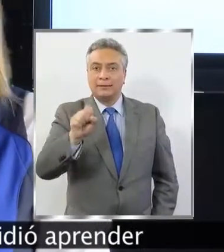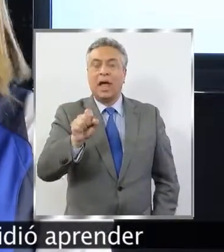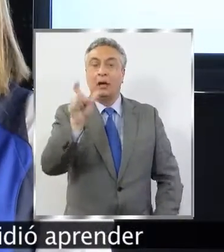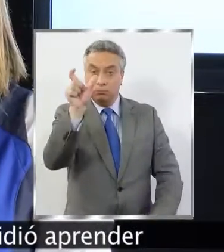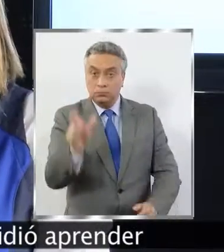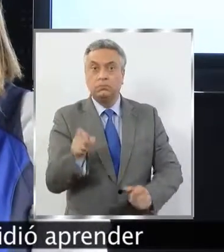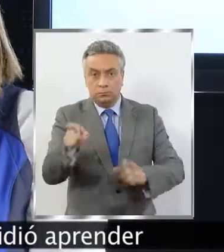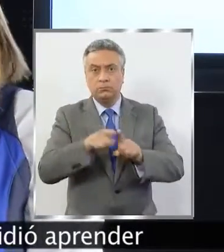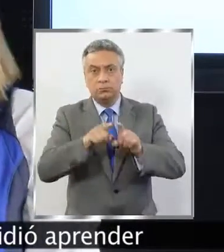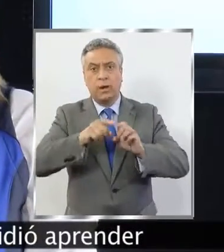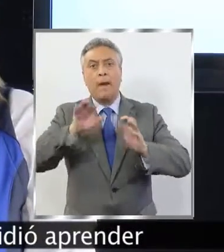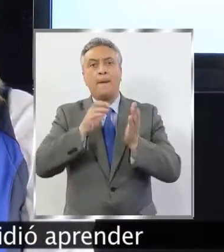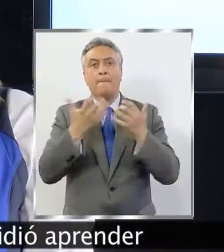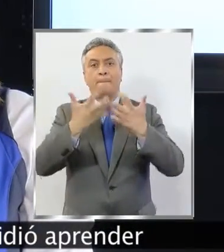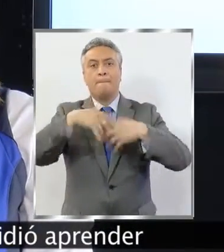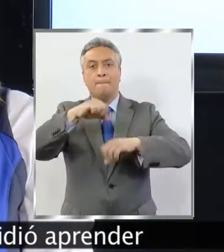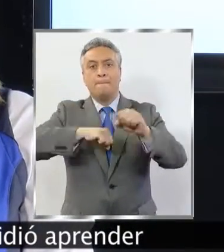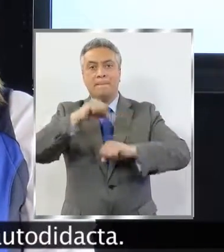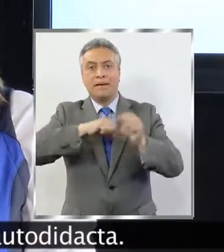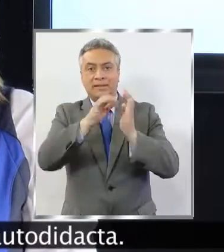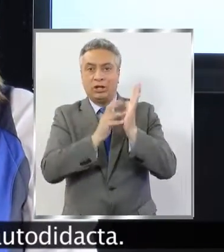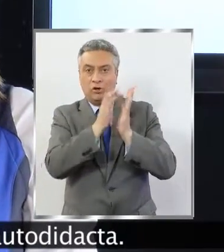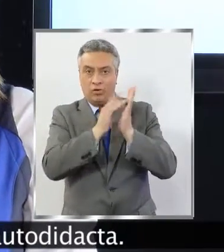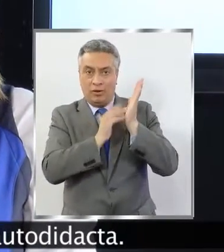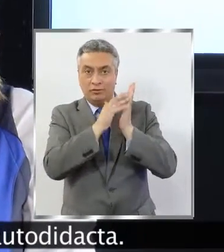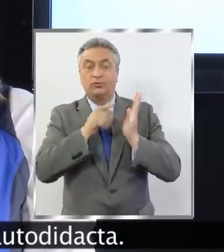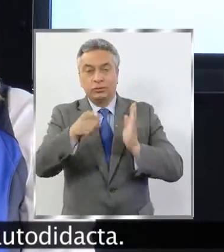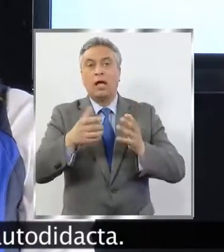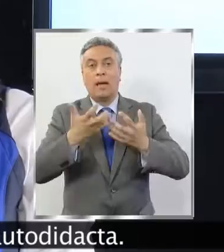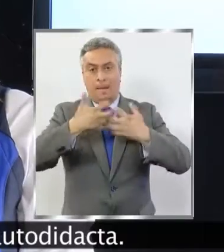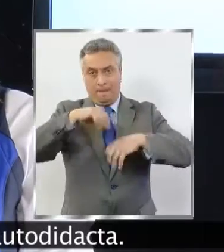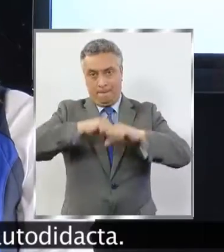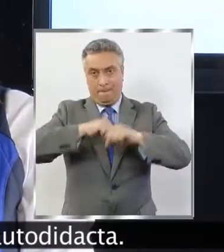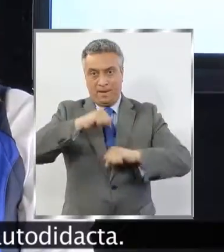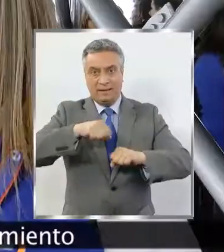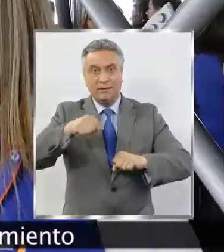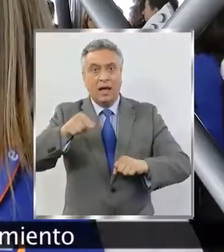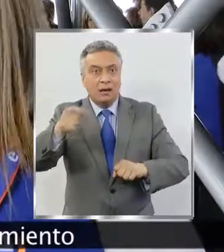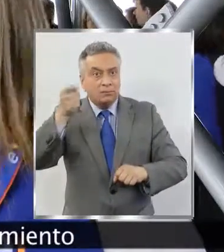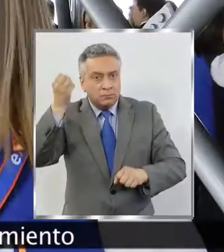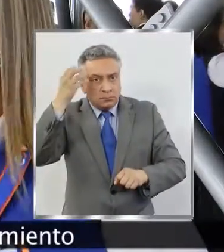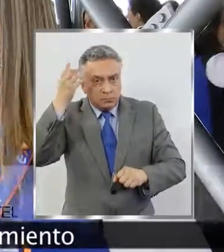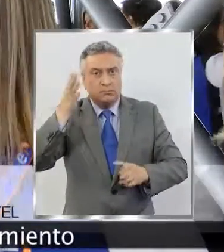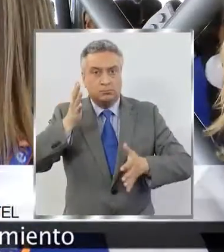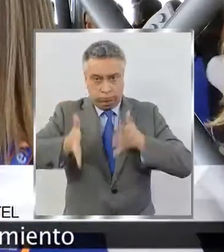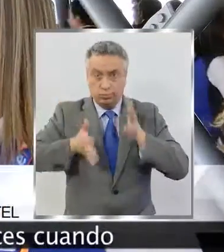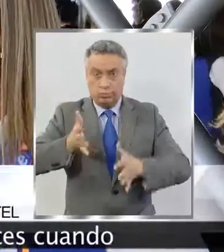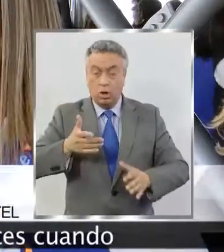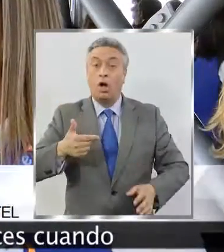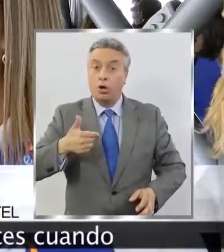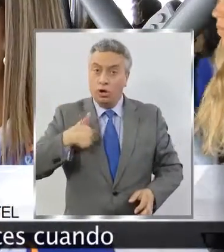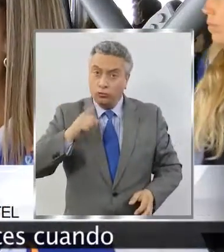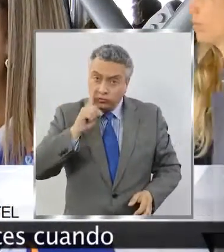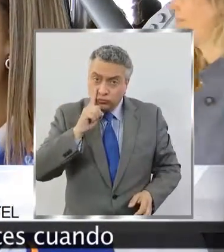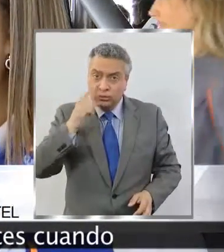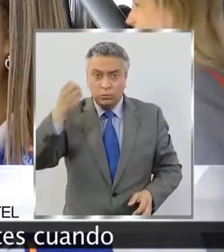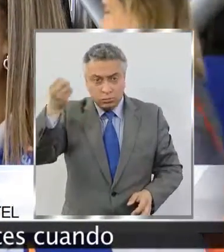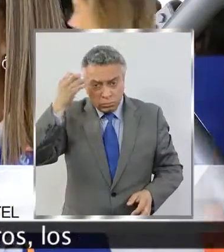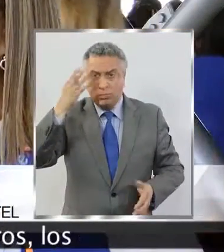de telecomunicaciones, que decidió aprender lengua de señas de forma autodidacta. Yo tenía algo de conocimiento en lengua de señas,